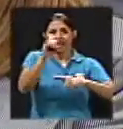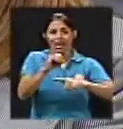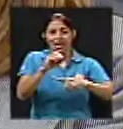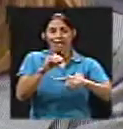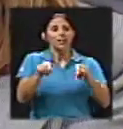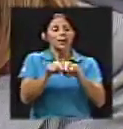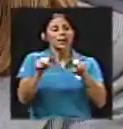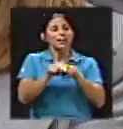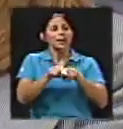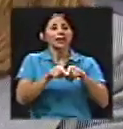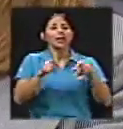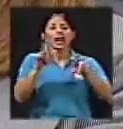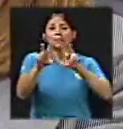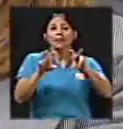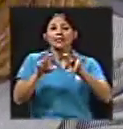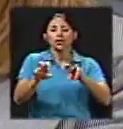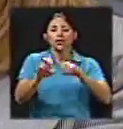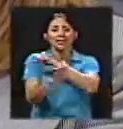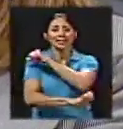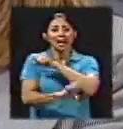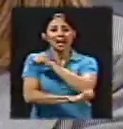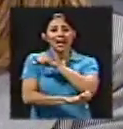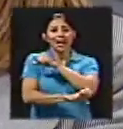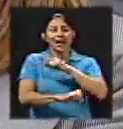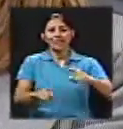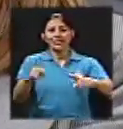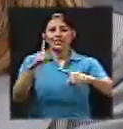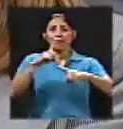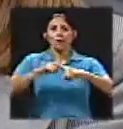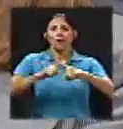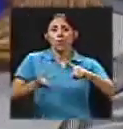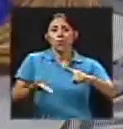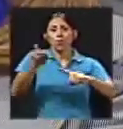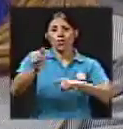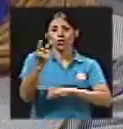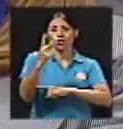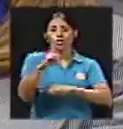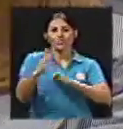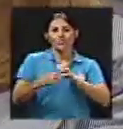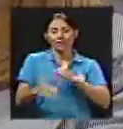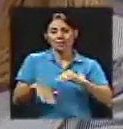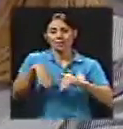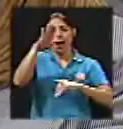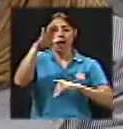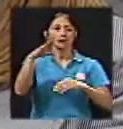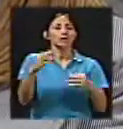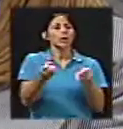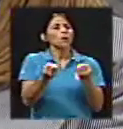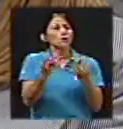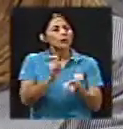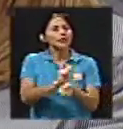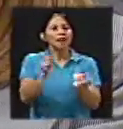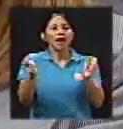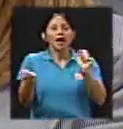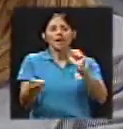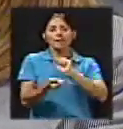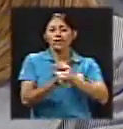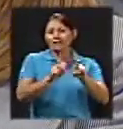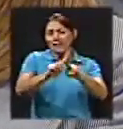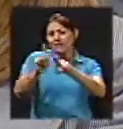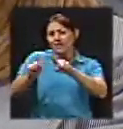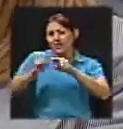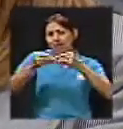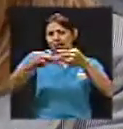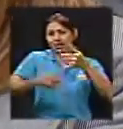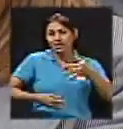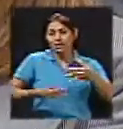factor de 12, y se ha dado una enorme transformación. Hay una gran diversidad de productos exportados,